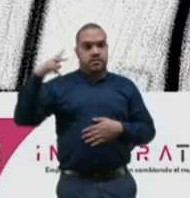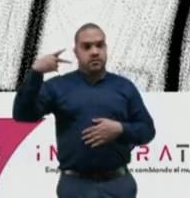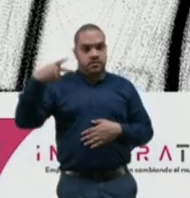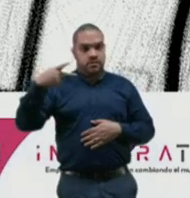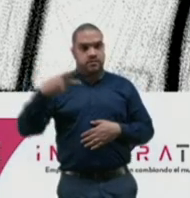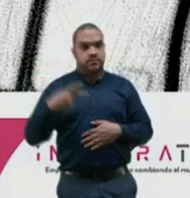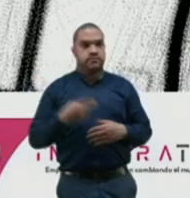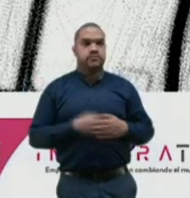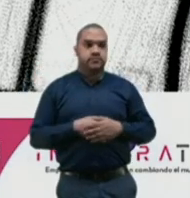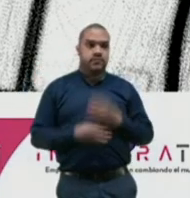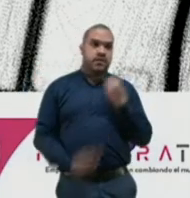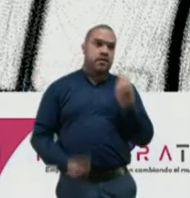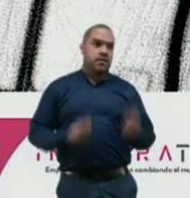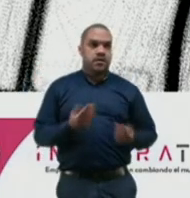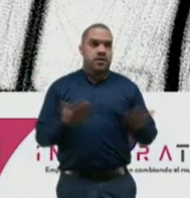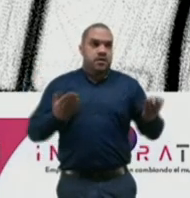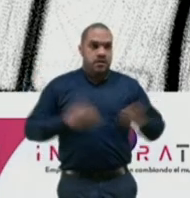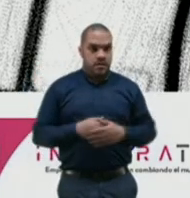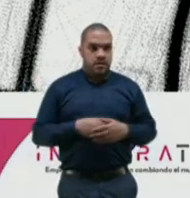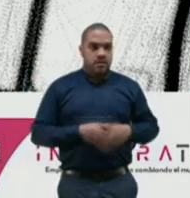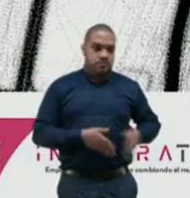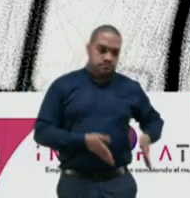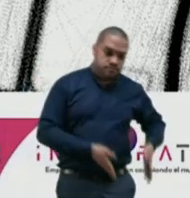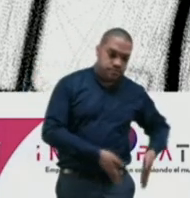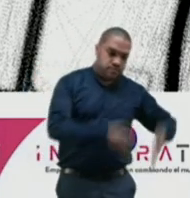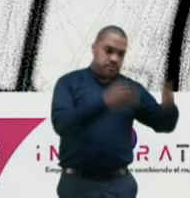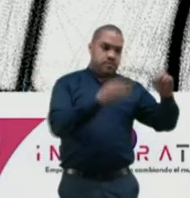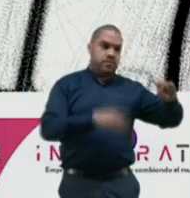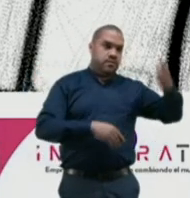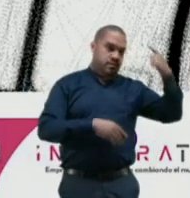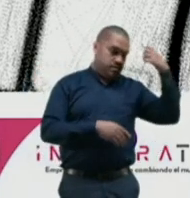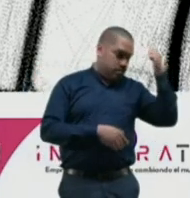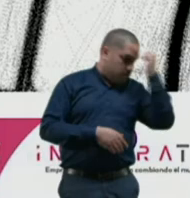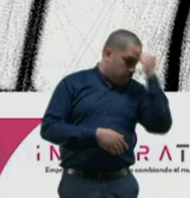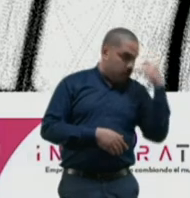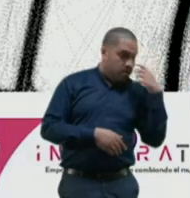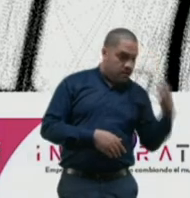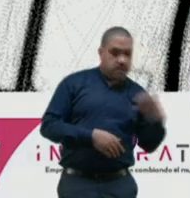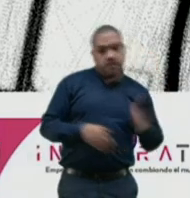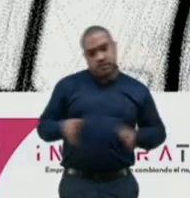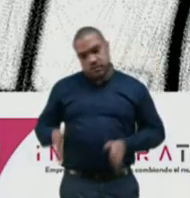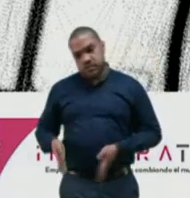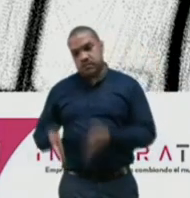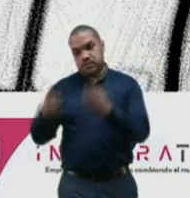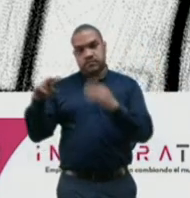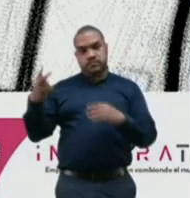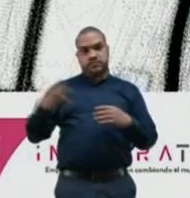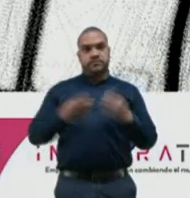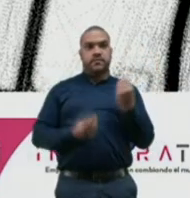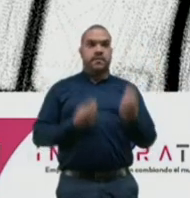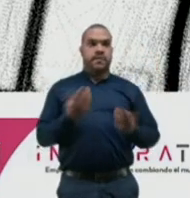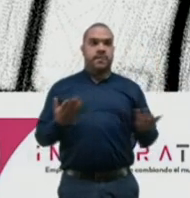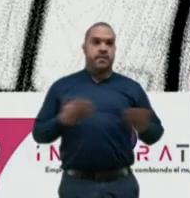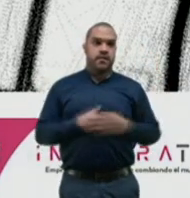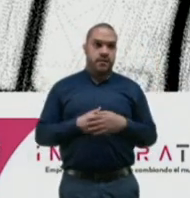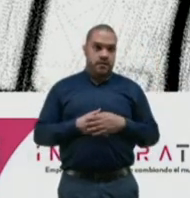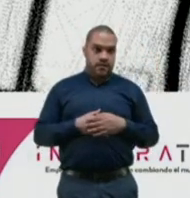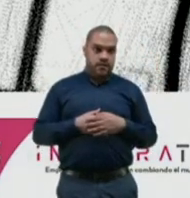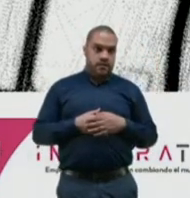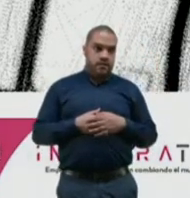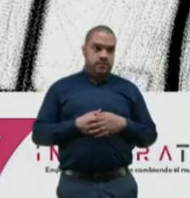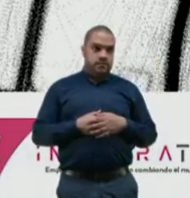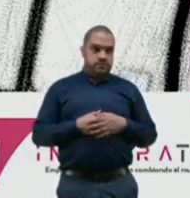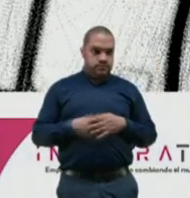tenemos las calles secundarias. Si ustedes me dicen, hay una intersección, pero nadie gira a la izquierda, significa que no se permite el giro a la